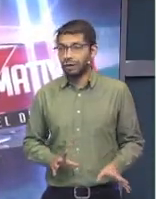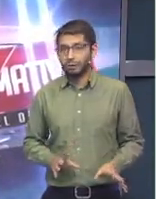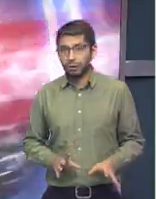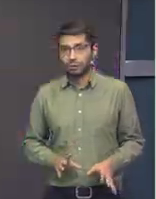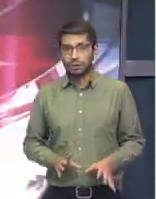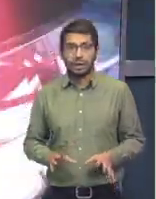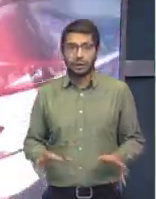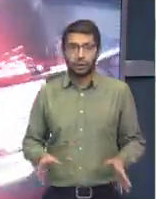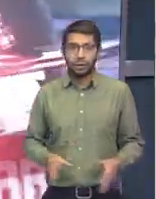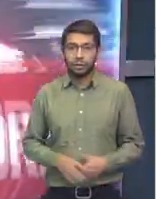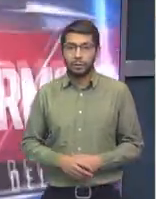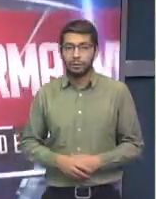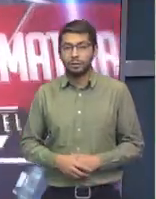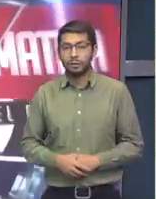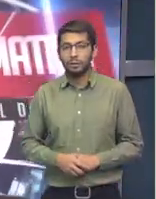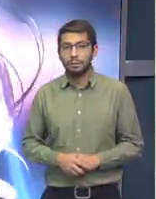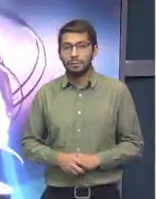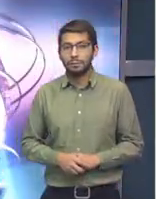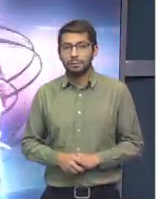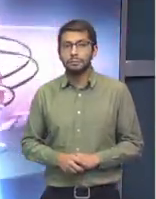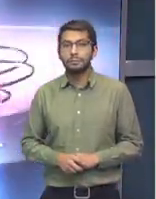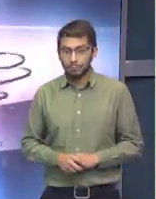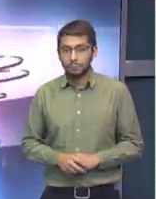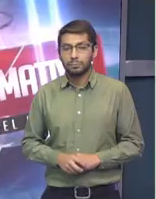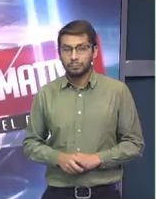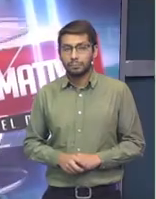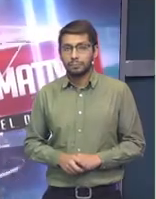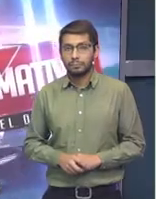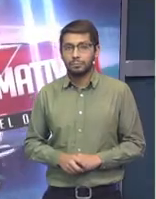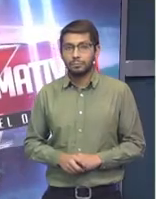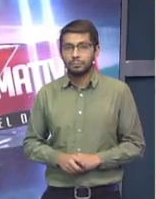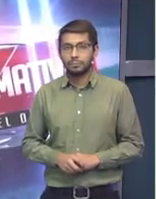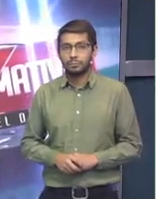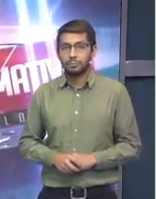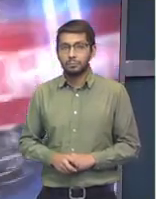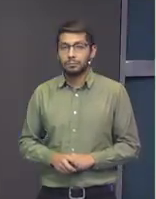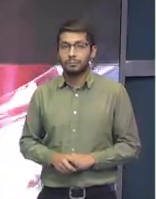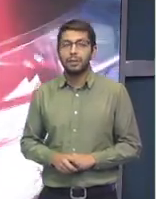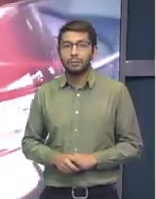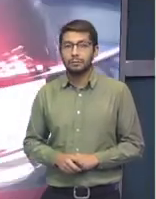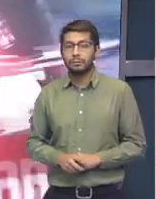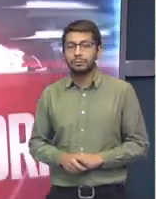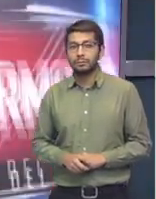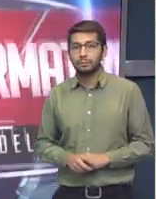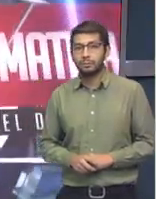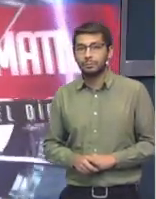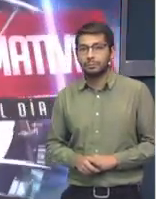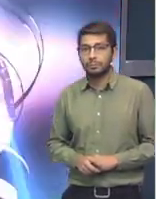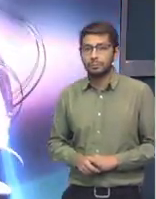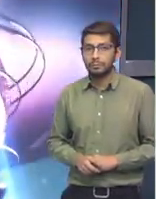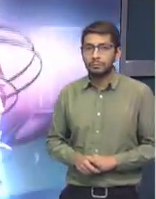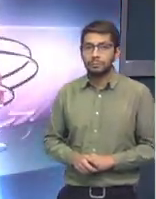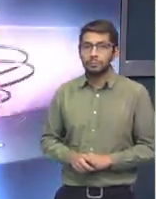con la zona sanitaria, o con el centro de vacunación. De salud, o a las diferentes zonas sanitarias, de acuerdo al departamento, al centro de salud que le corresponda, cosa